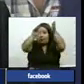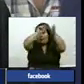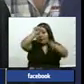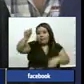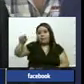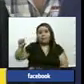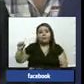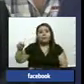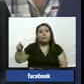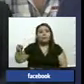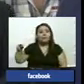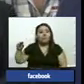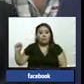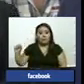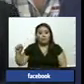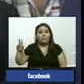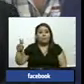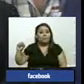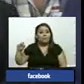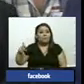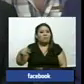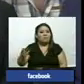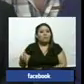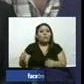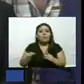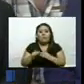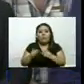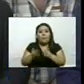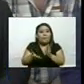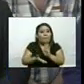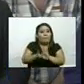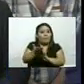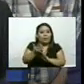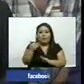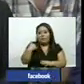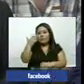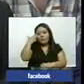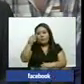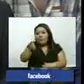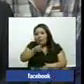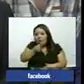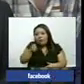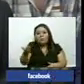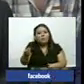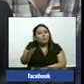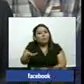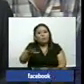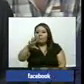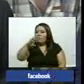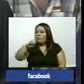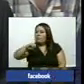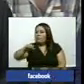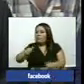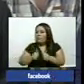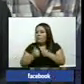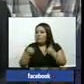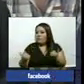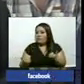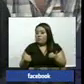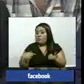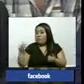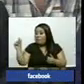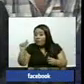Financiero. A esto nosotros le agregamos un estimado, porque no tenemos datos, de 50 millones, que es de los